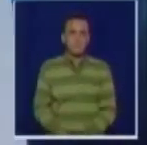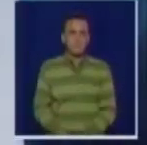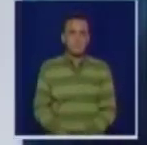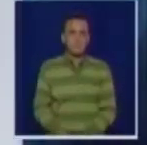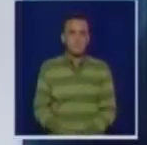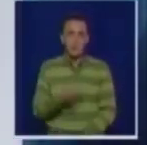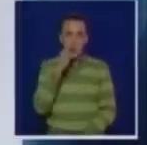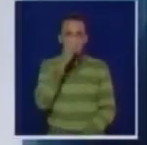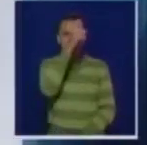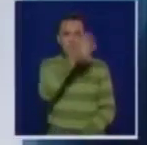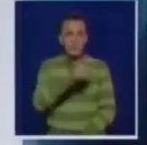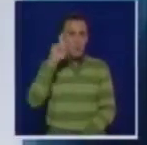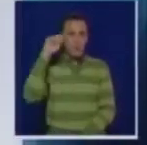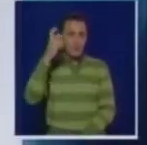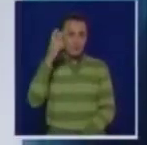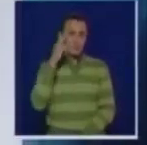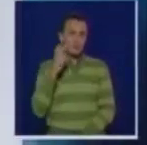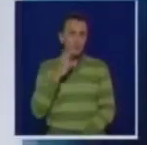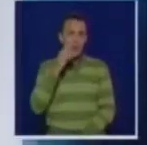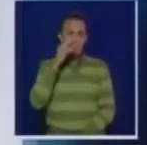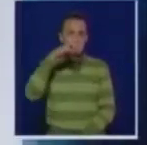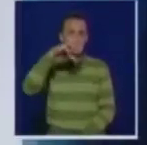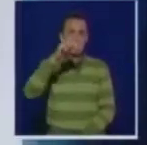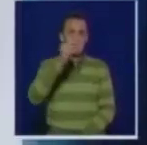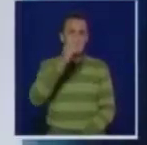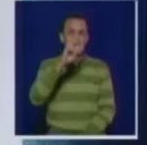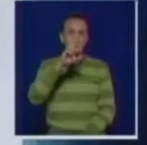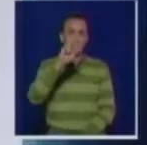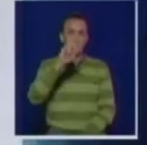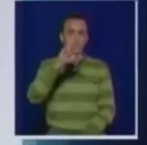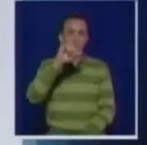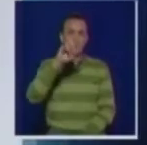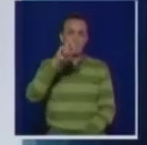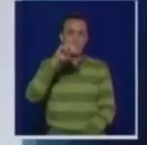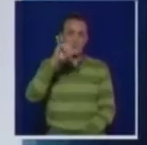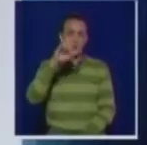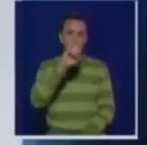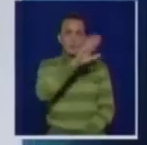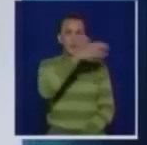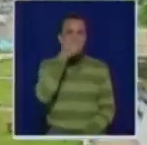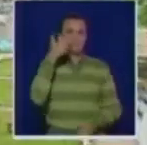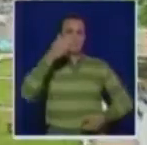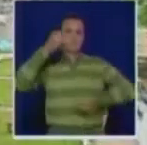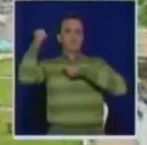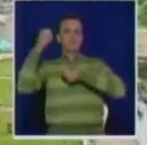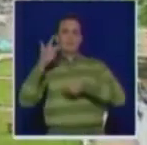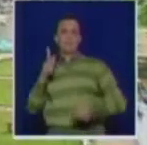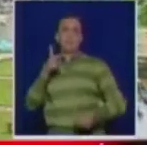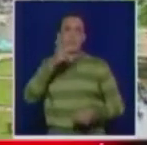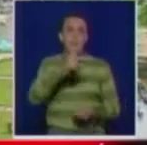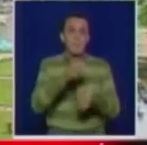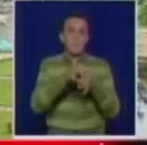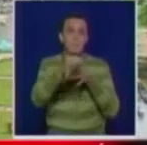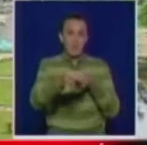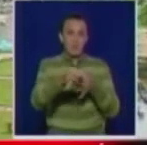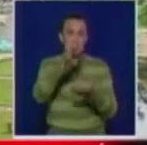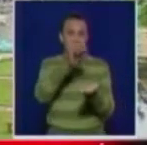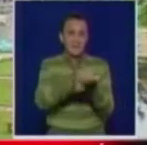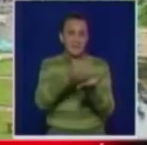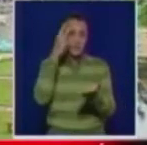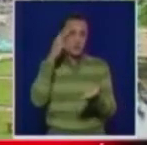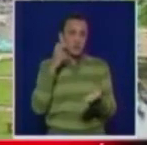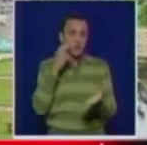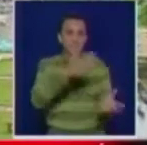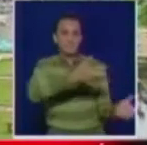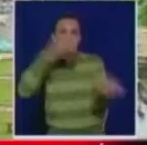Secuestrado el exgobernador del departamento del Chocó, Patrocinio Sánchez Montes de Oca, cuando se dirigía a Quibdó. Sánchez Montes, según las autoridades, fue retenido